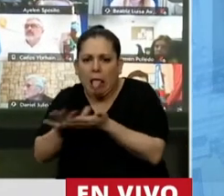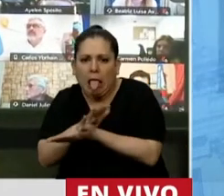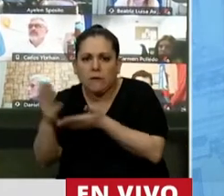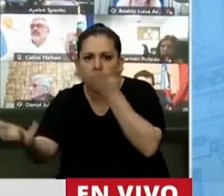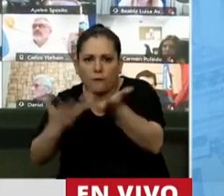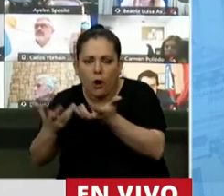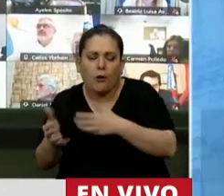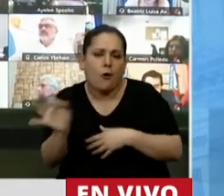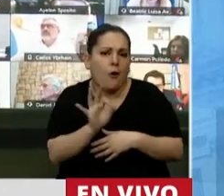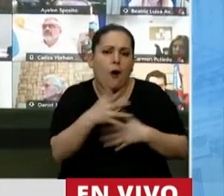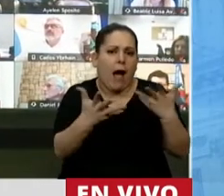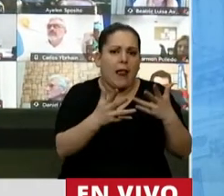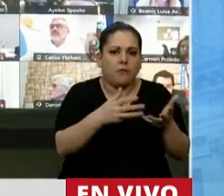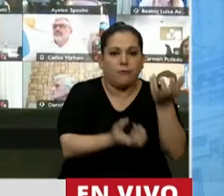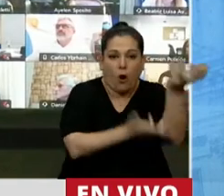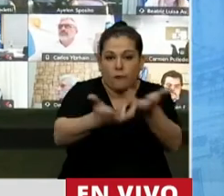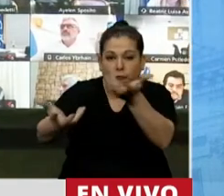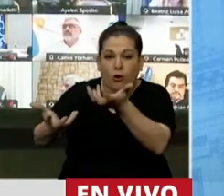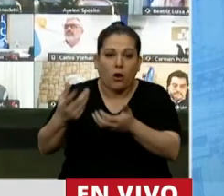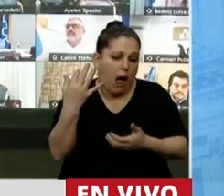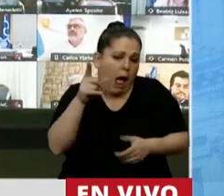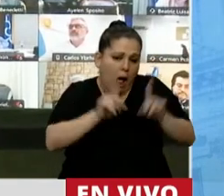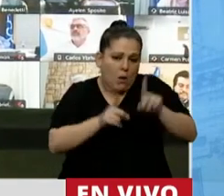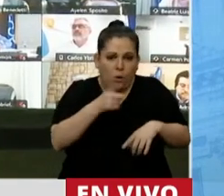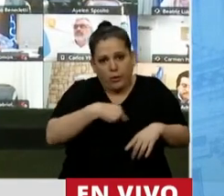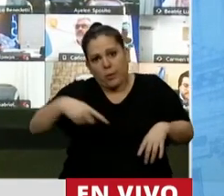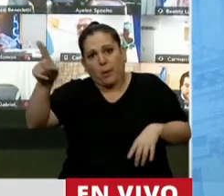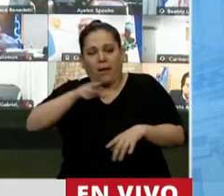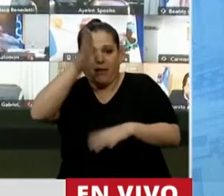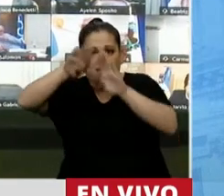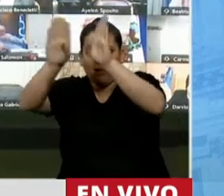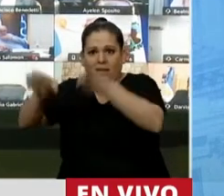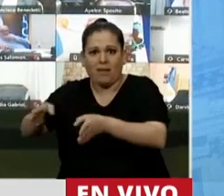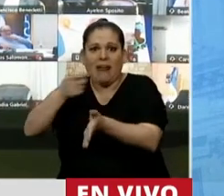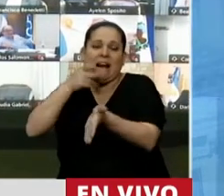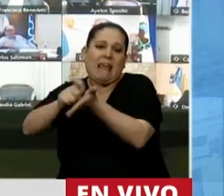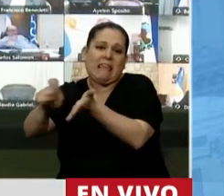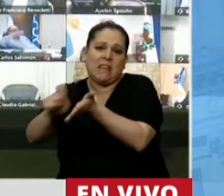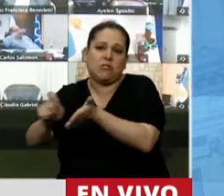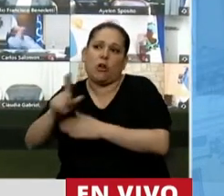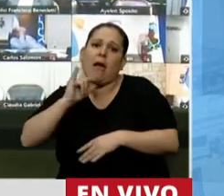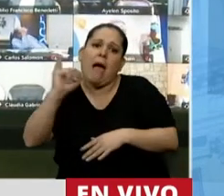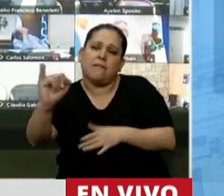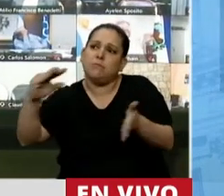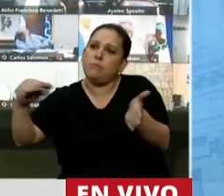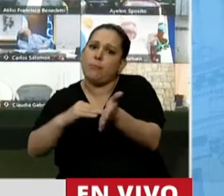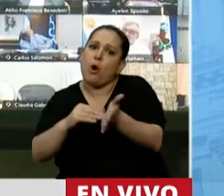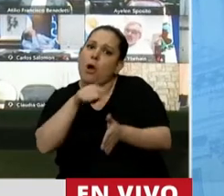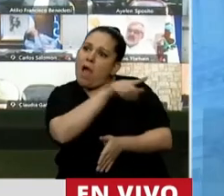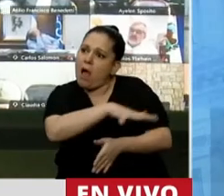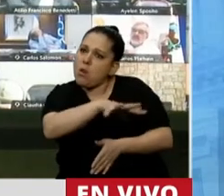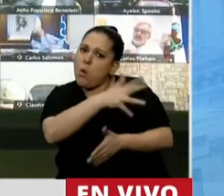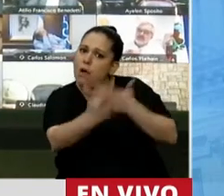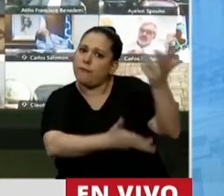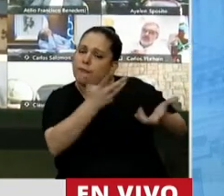potrero, alguien va a tener que ir al registro a decir, señor, por favor, haga una anotación marginal y ponga que este inmueble está